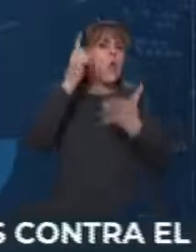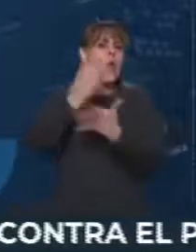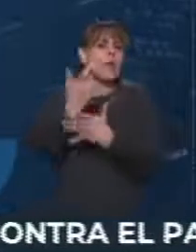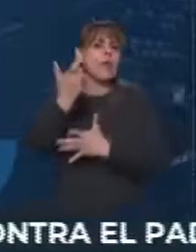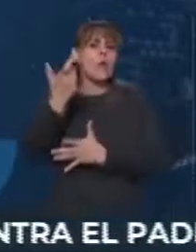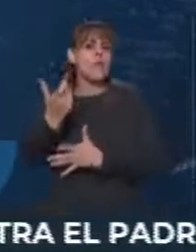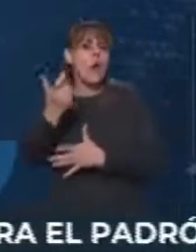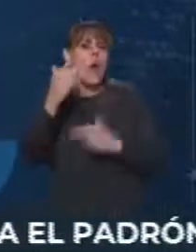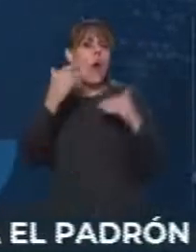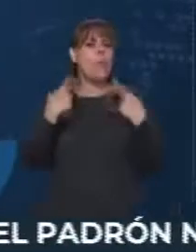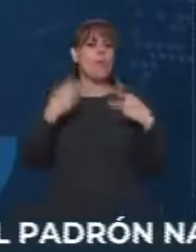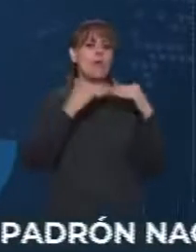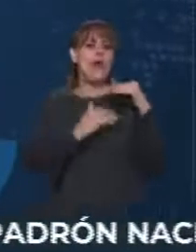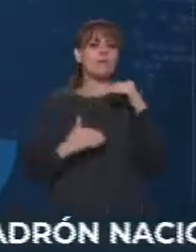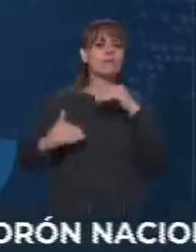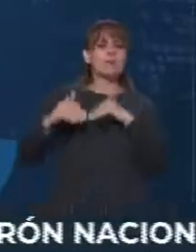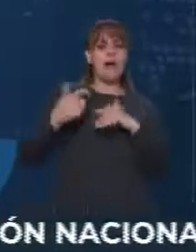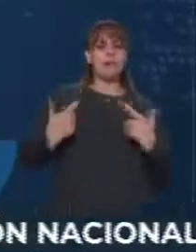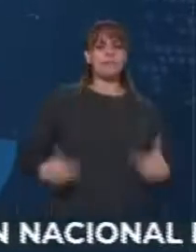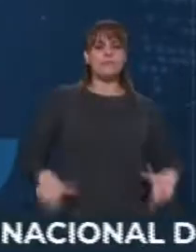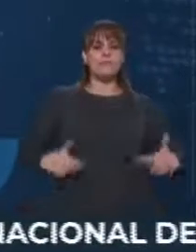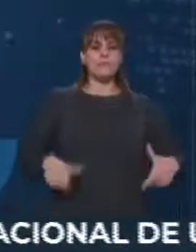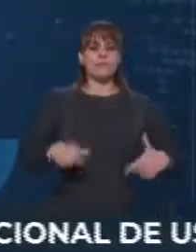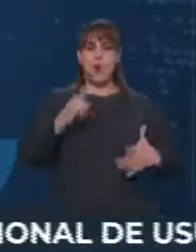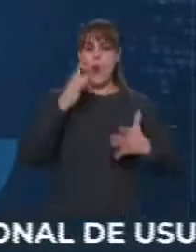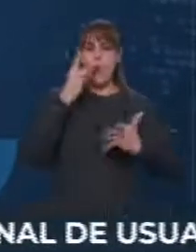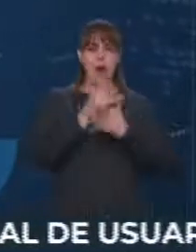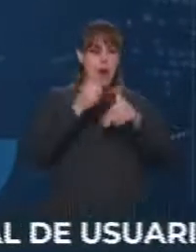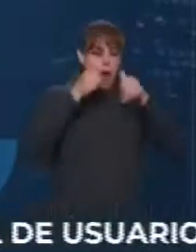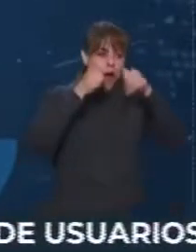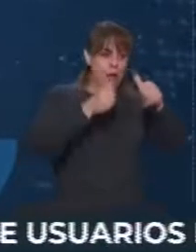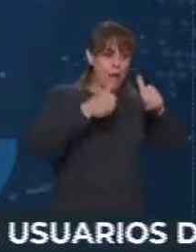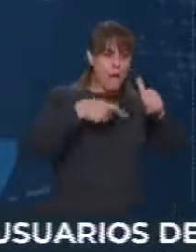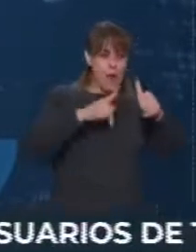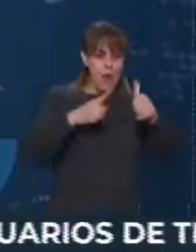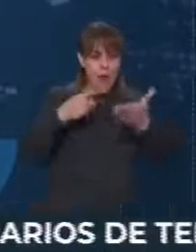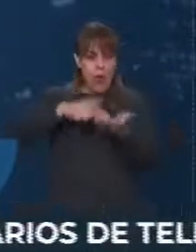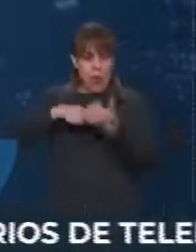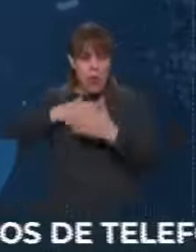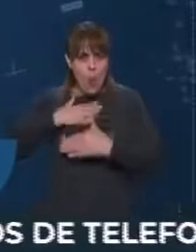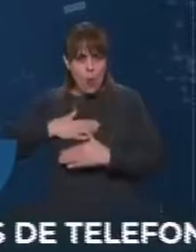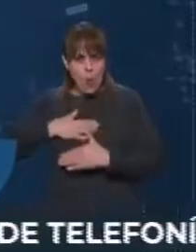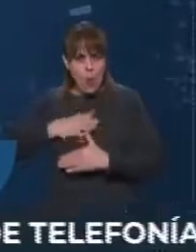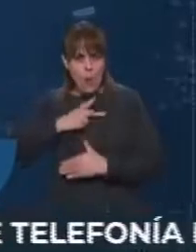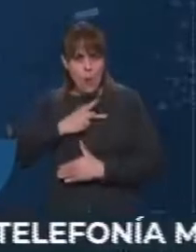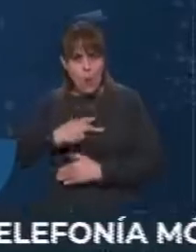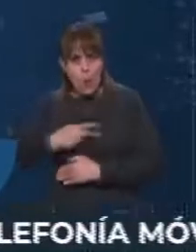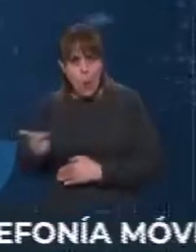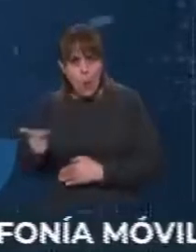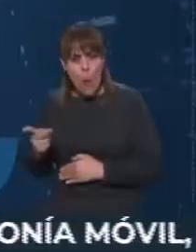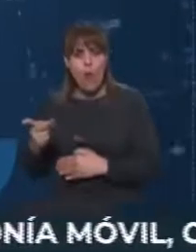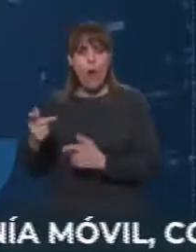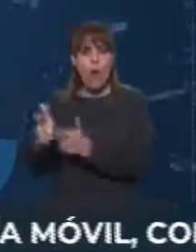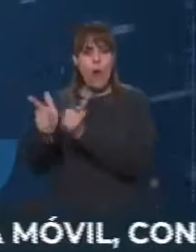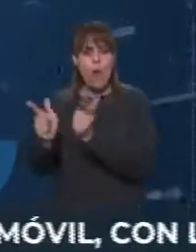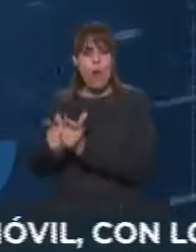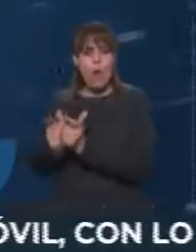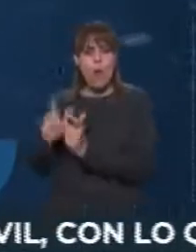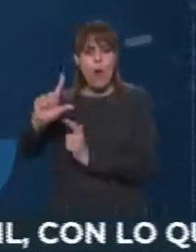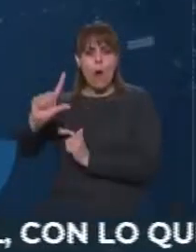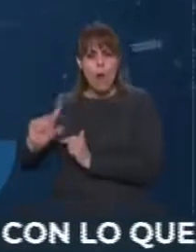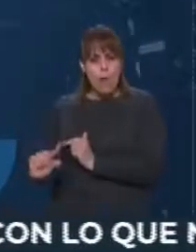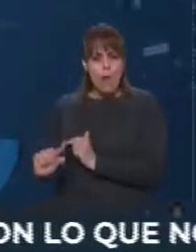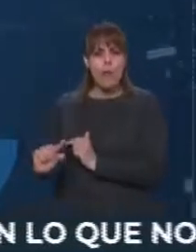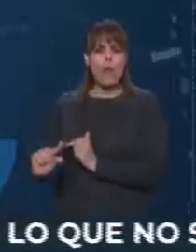de los más poderosos y no a la justicia de los pobres, de las clases desprotegidas, de